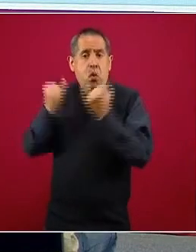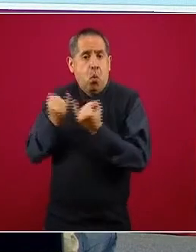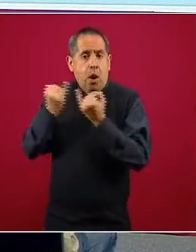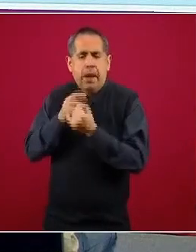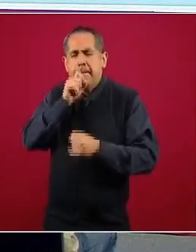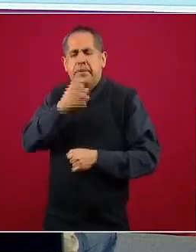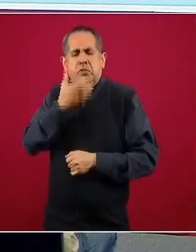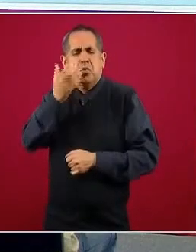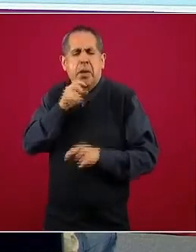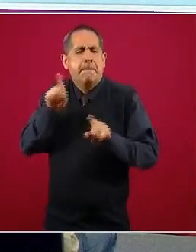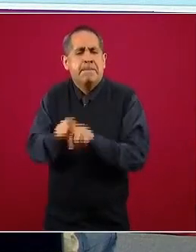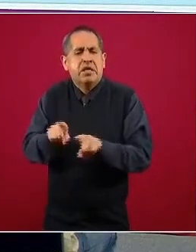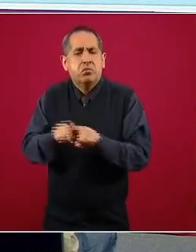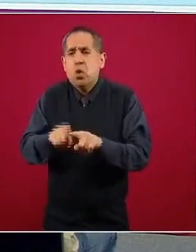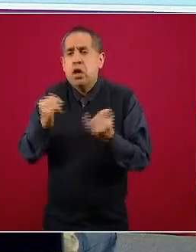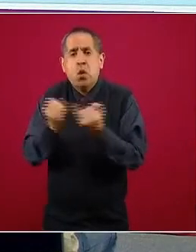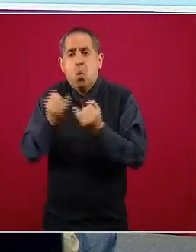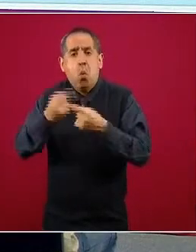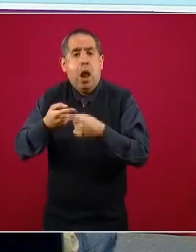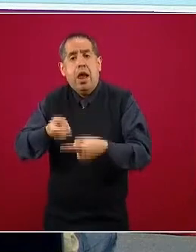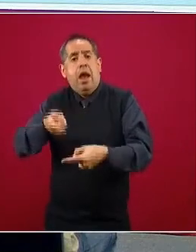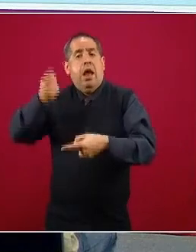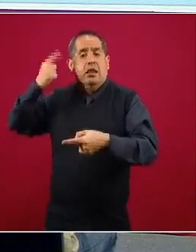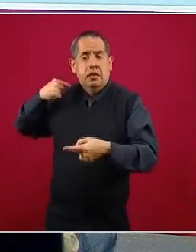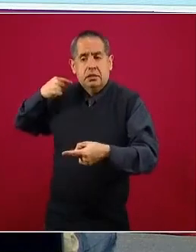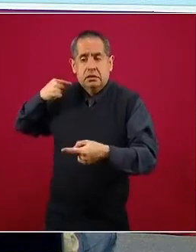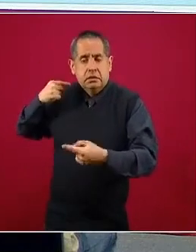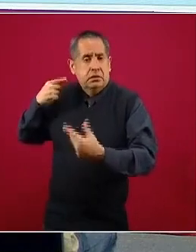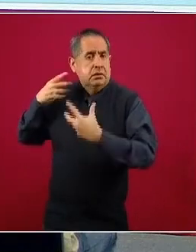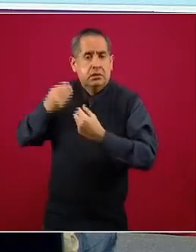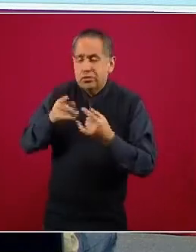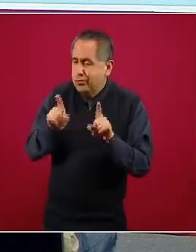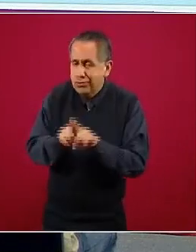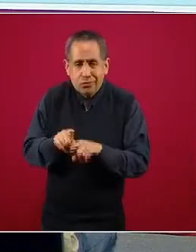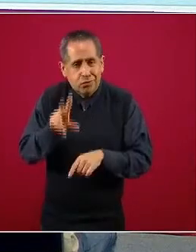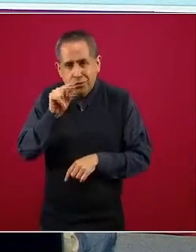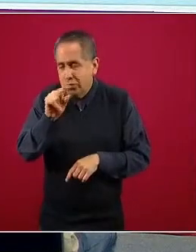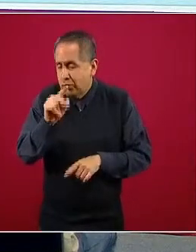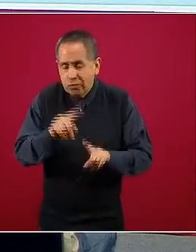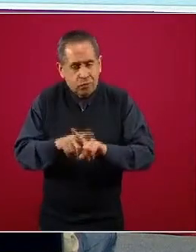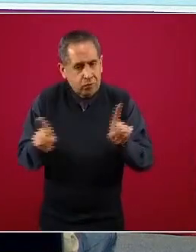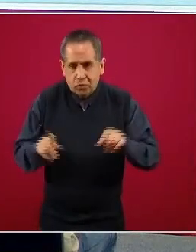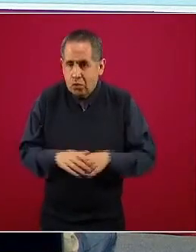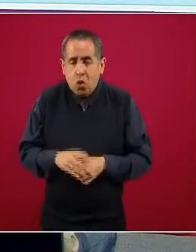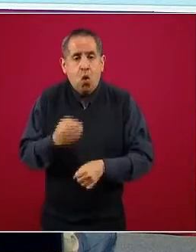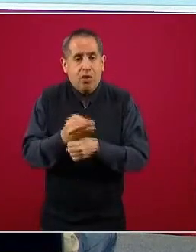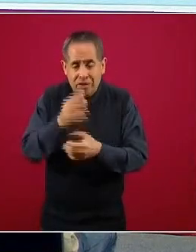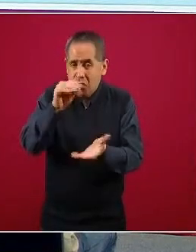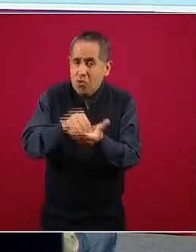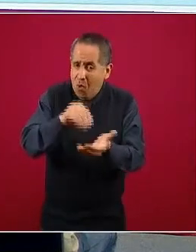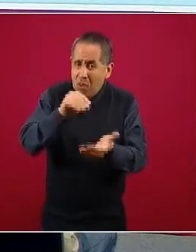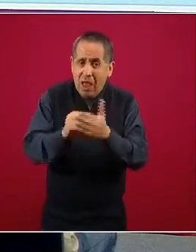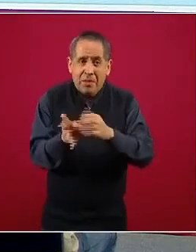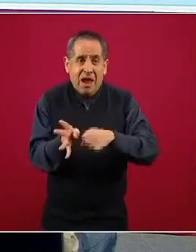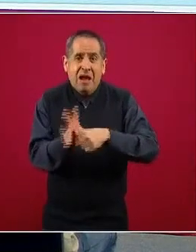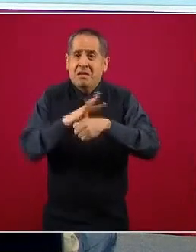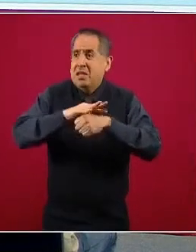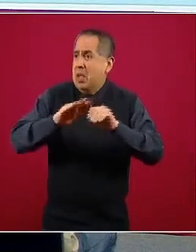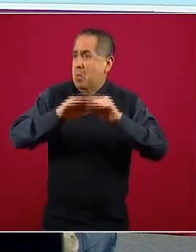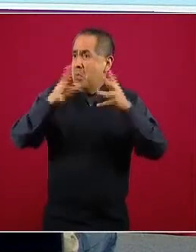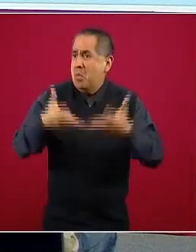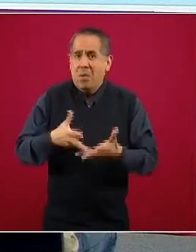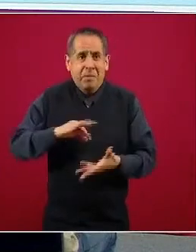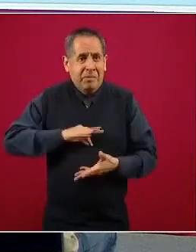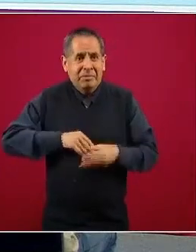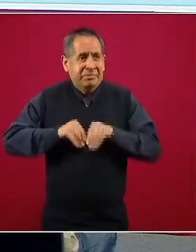lo de siempre, no es hacer las cosas como siempre las hemos hecho. Estamos en medio de una epidemia,